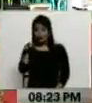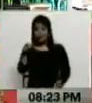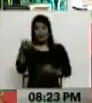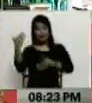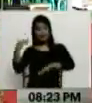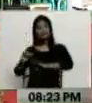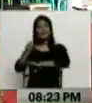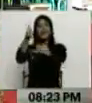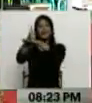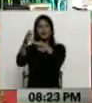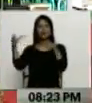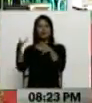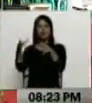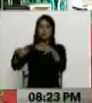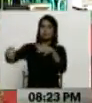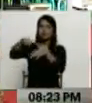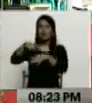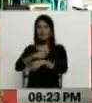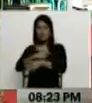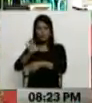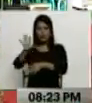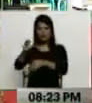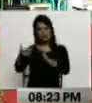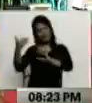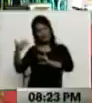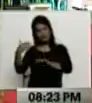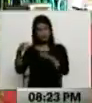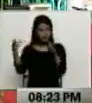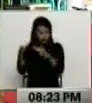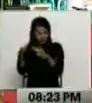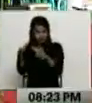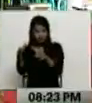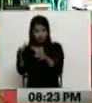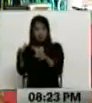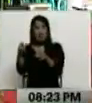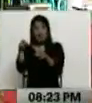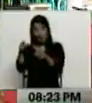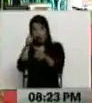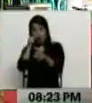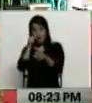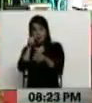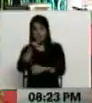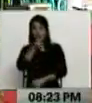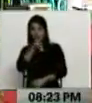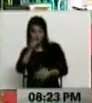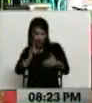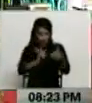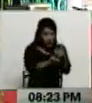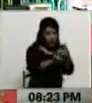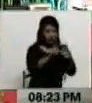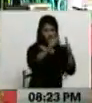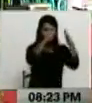era el jefe de la junta patriótica y estaba metido en Miraflores como reportero y daba